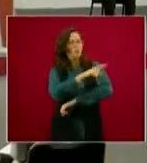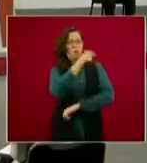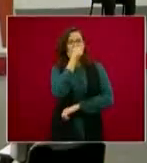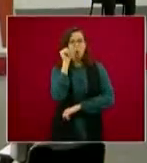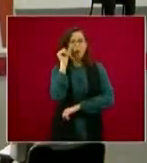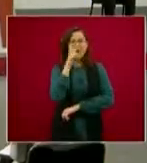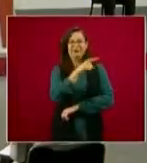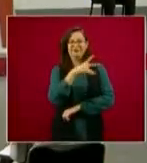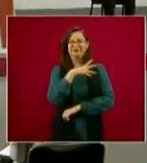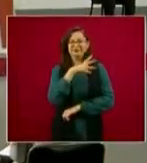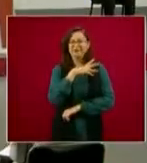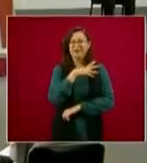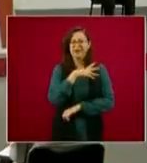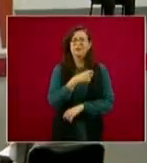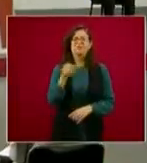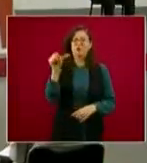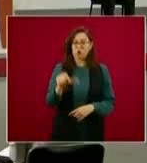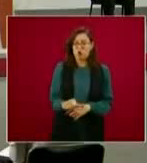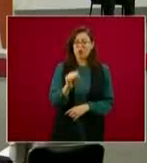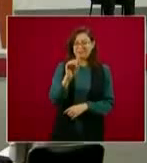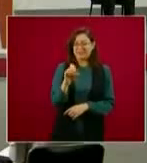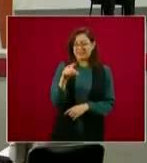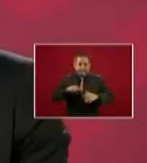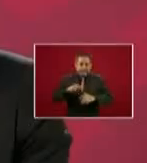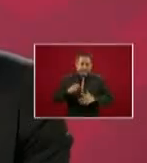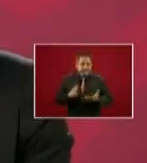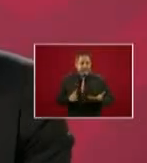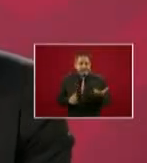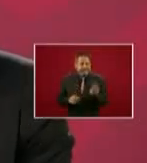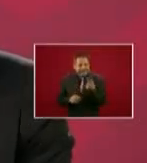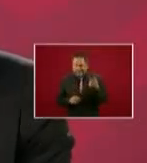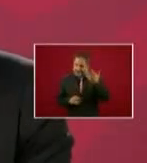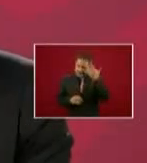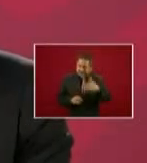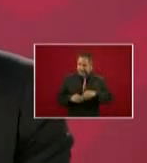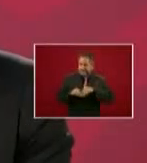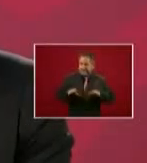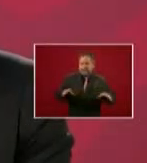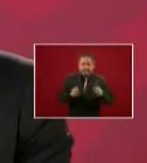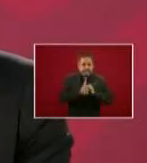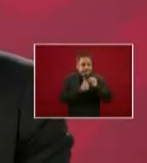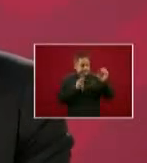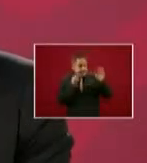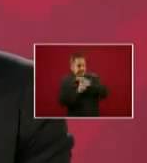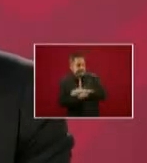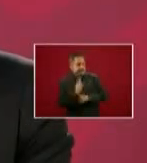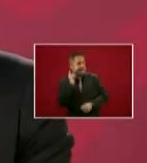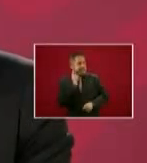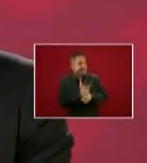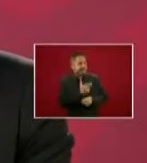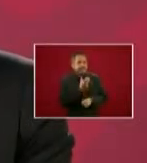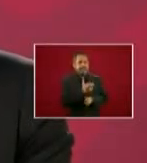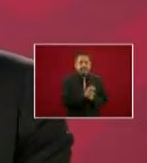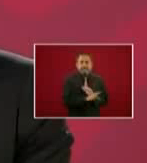bonito! Primogénito. No es la cosa muy linda. Luego con un perdedor. ¿Con un perdedor?